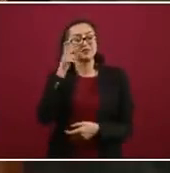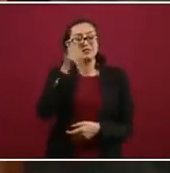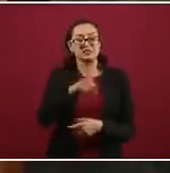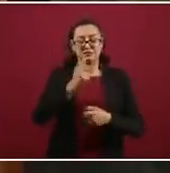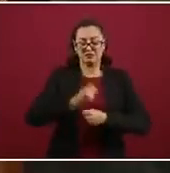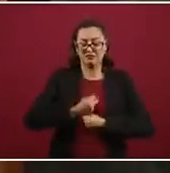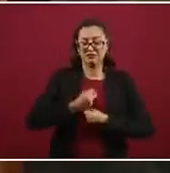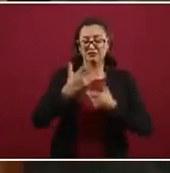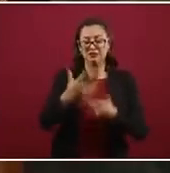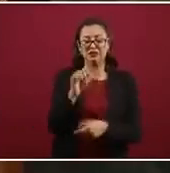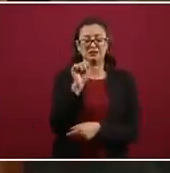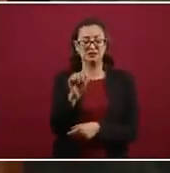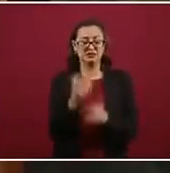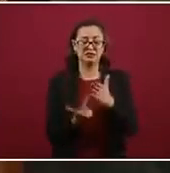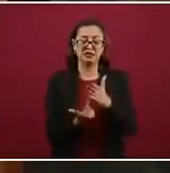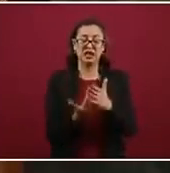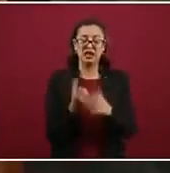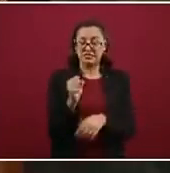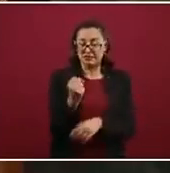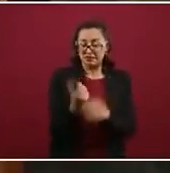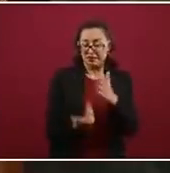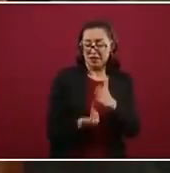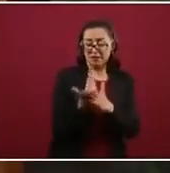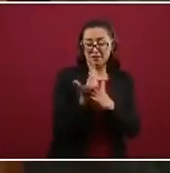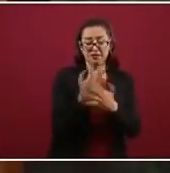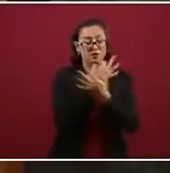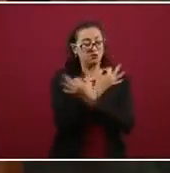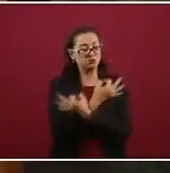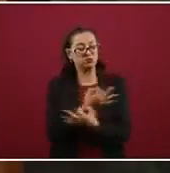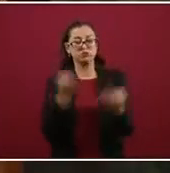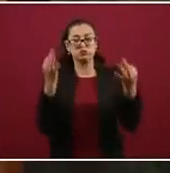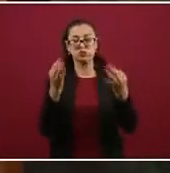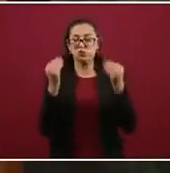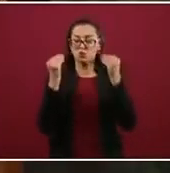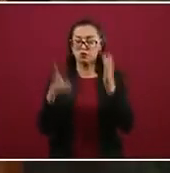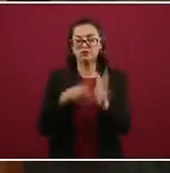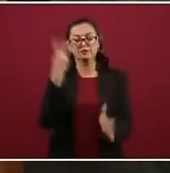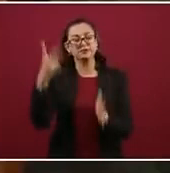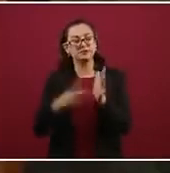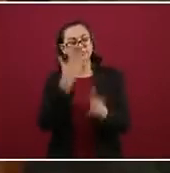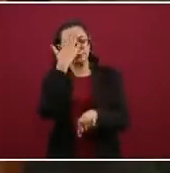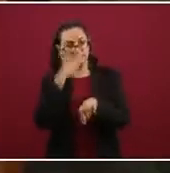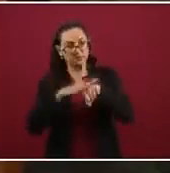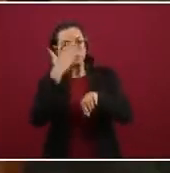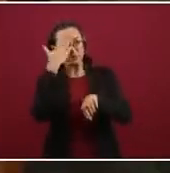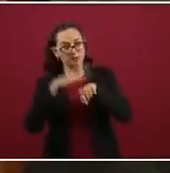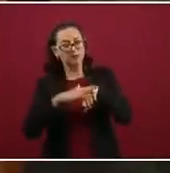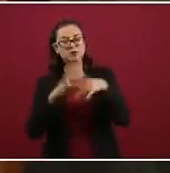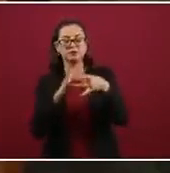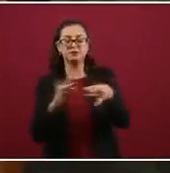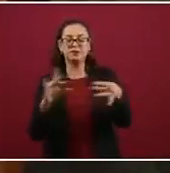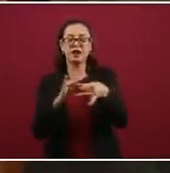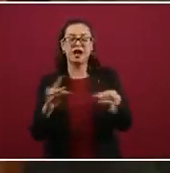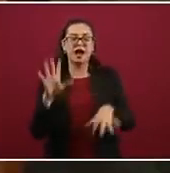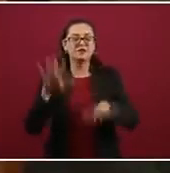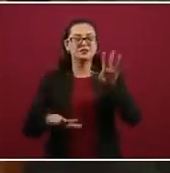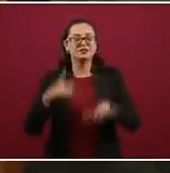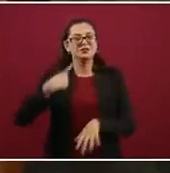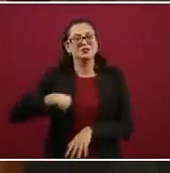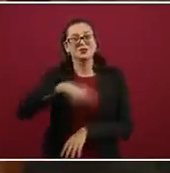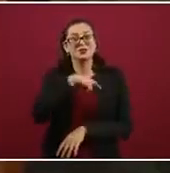la madrugada del 16 de septiembre. Tanto así que muchos de nosotros habríamos querido vivir ese